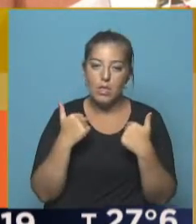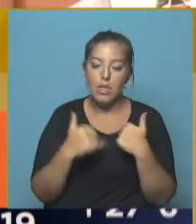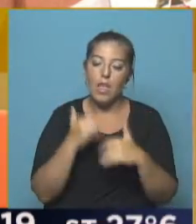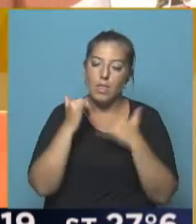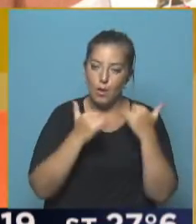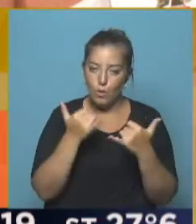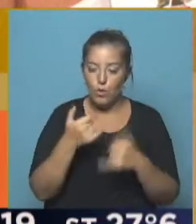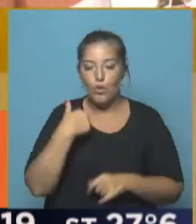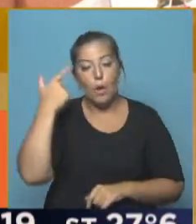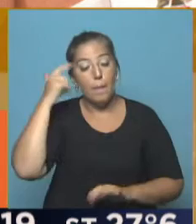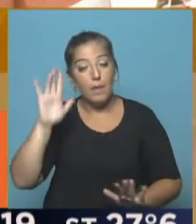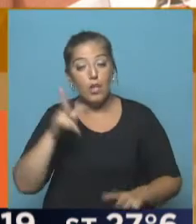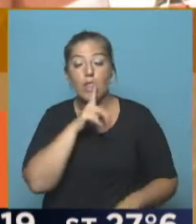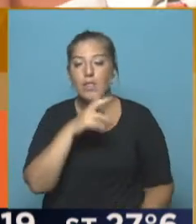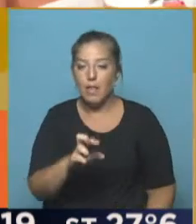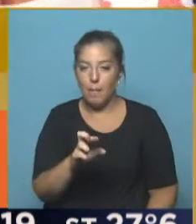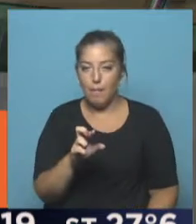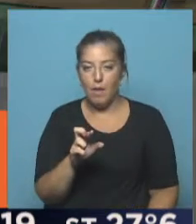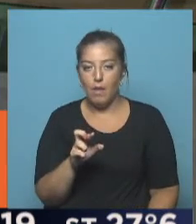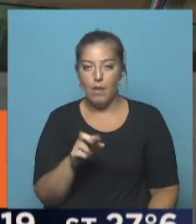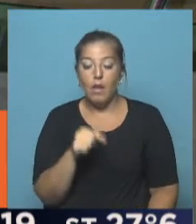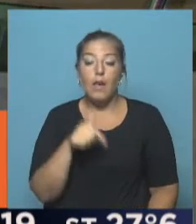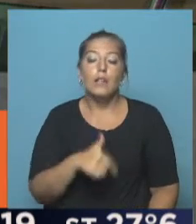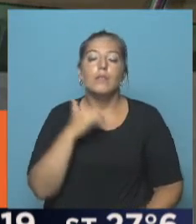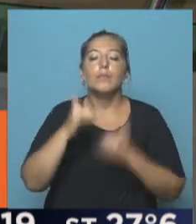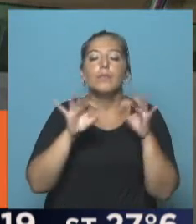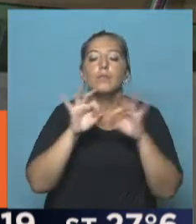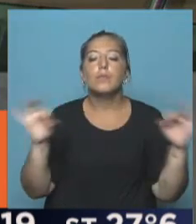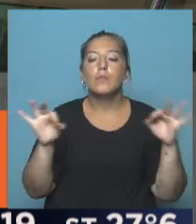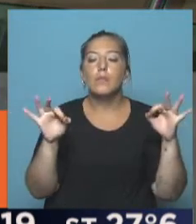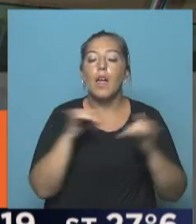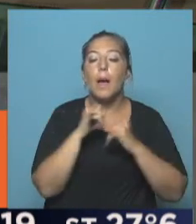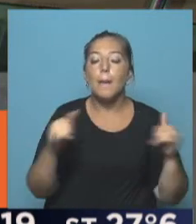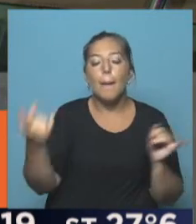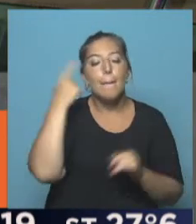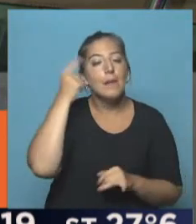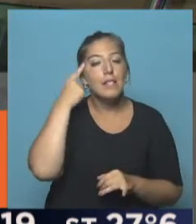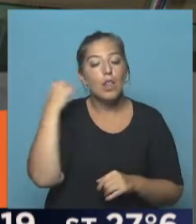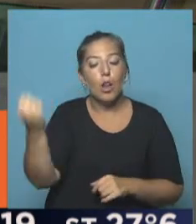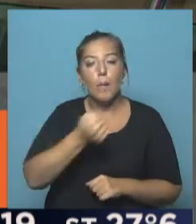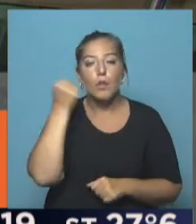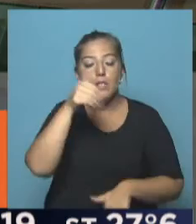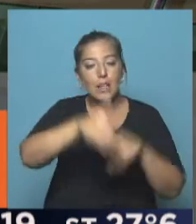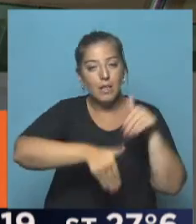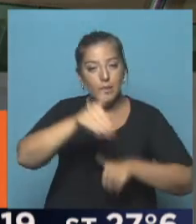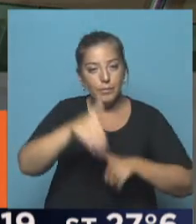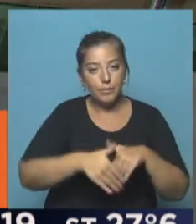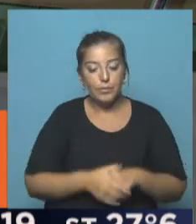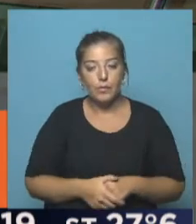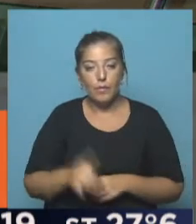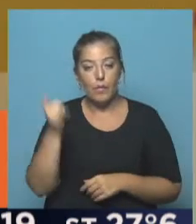discurso. Yo creo que Trump usó esta consigna en la campaña electoral teniendo en cuenta la importancia del electorado numérica